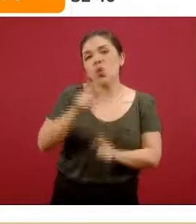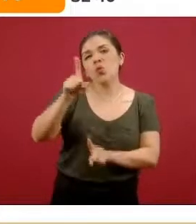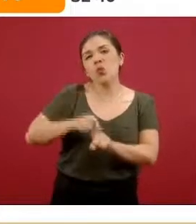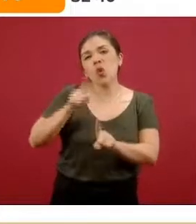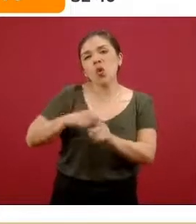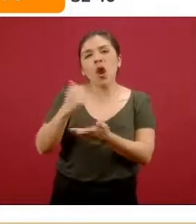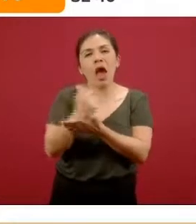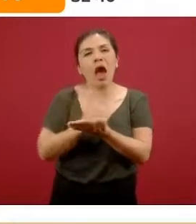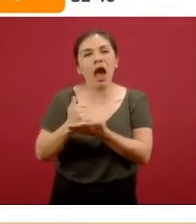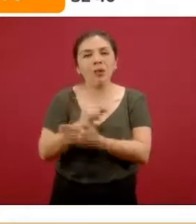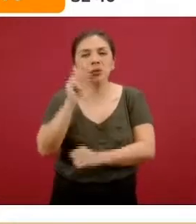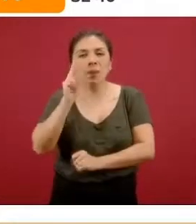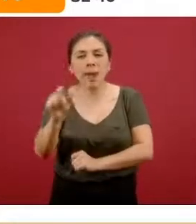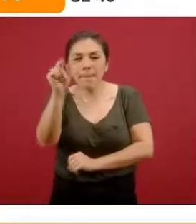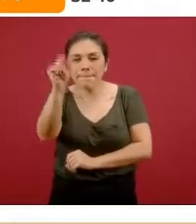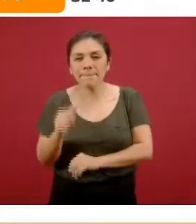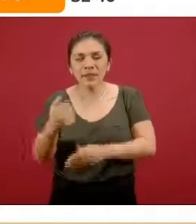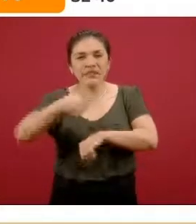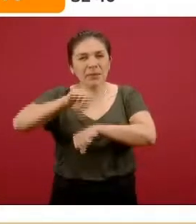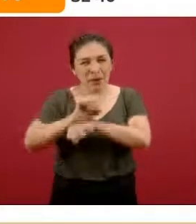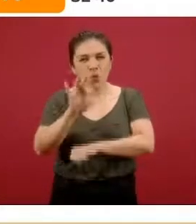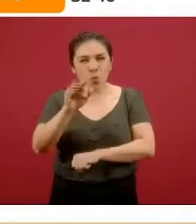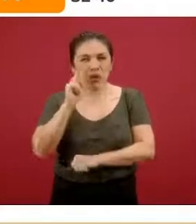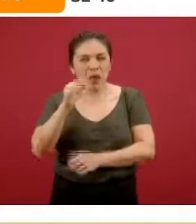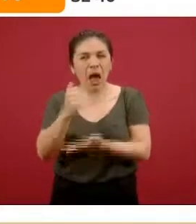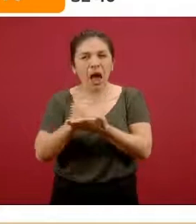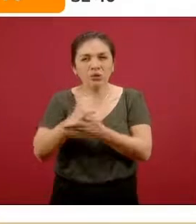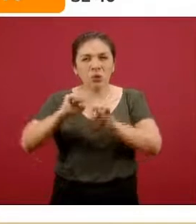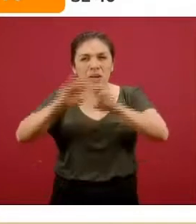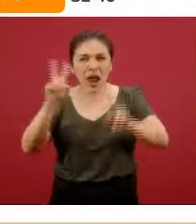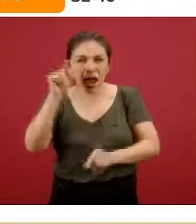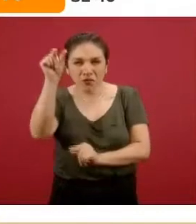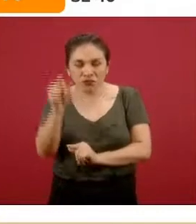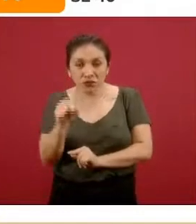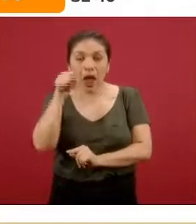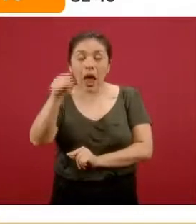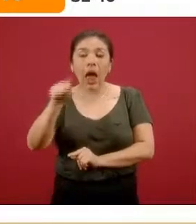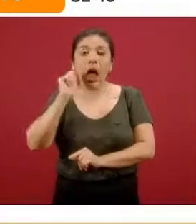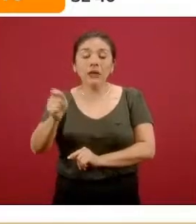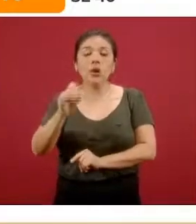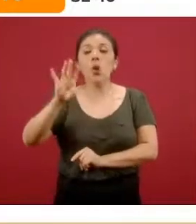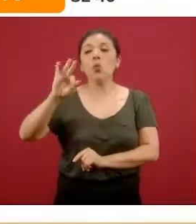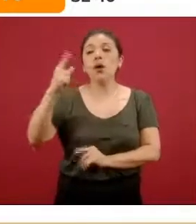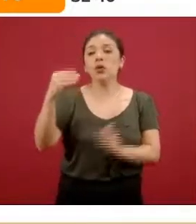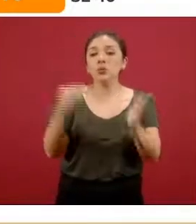color azul que vemos en la semana 40, que son precisamente las